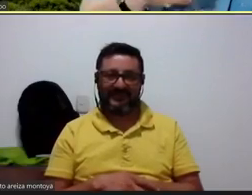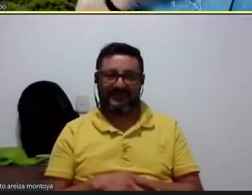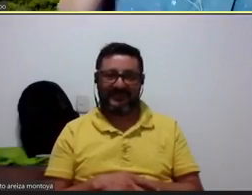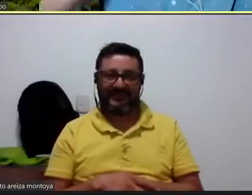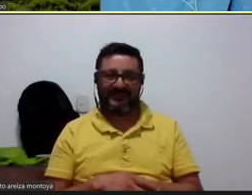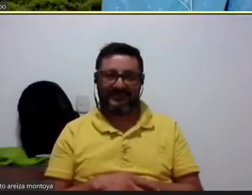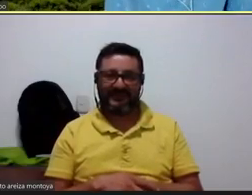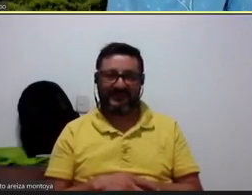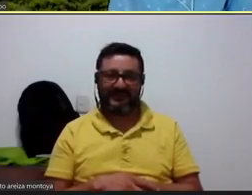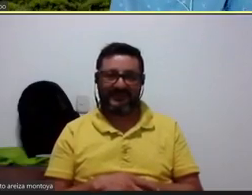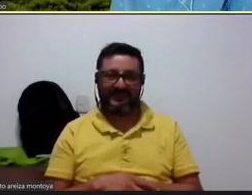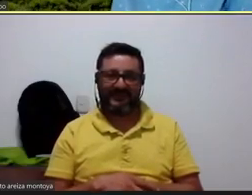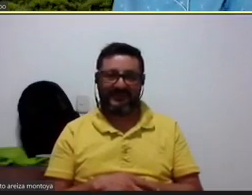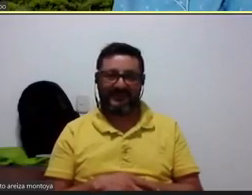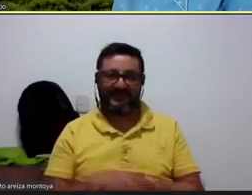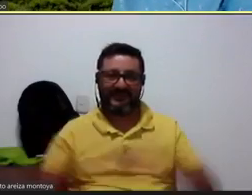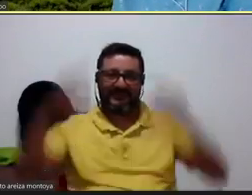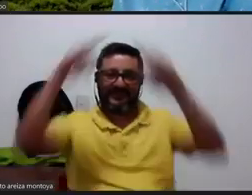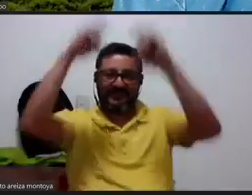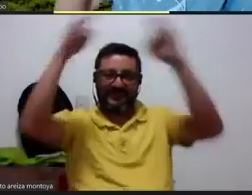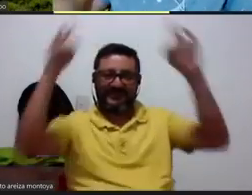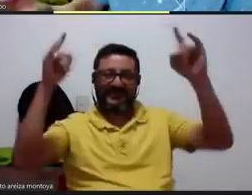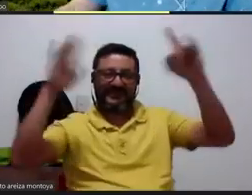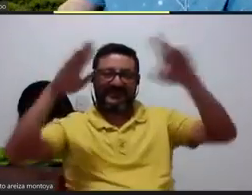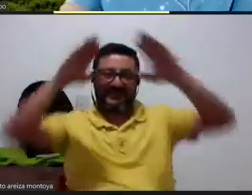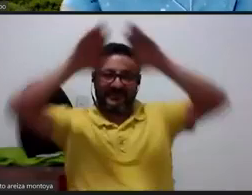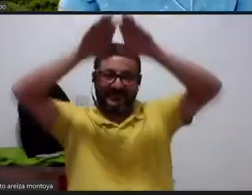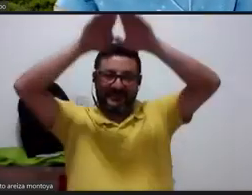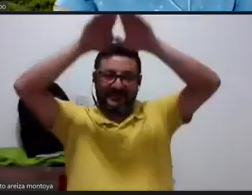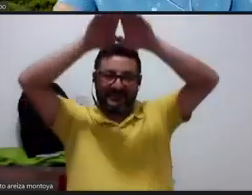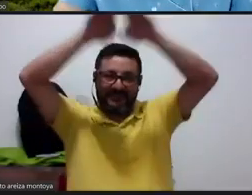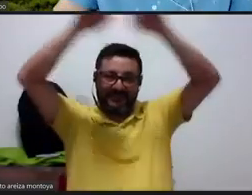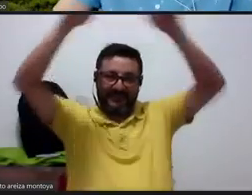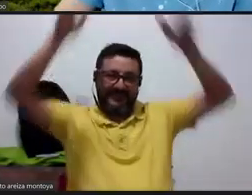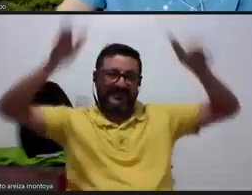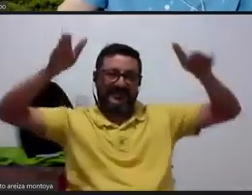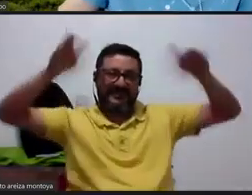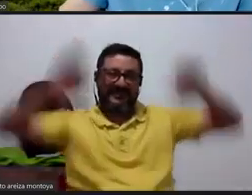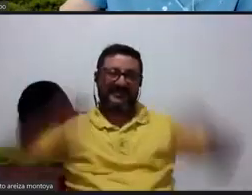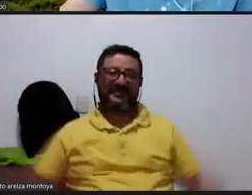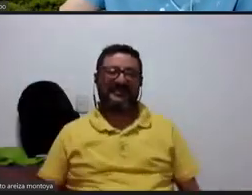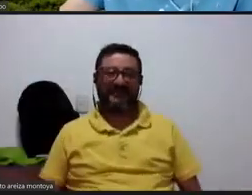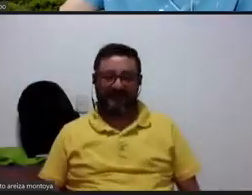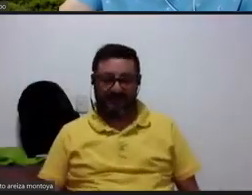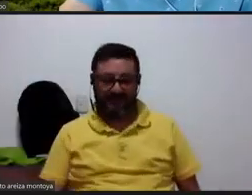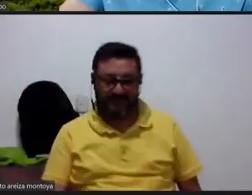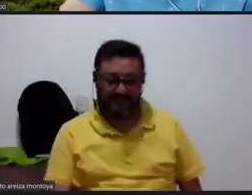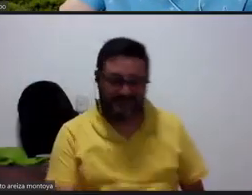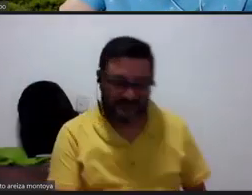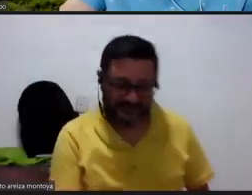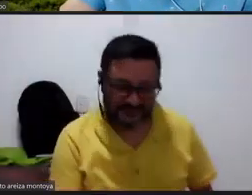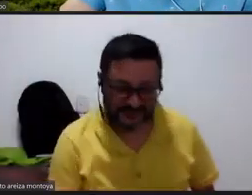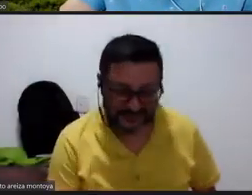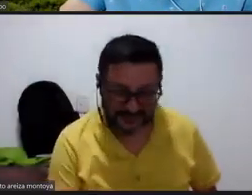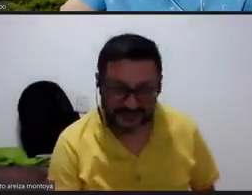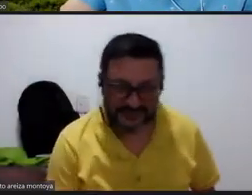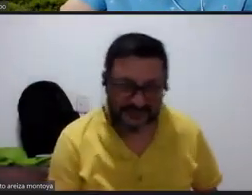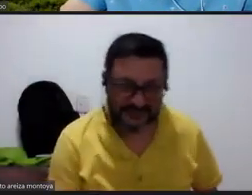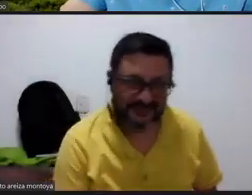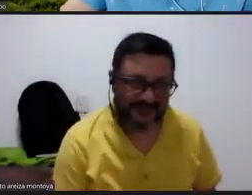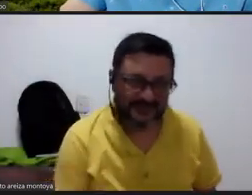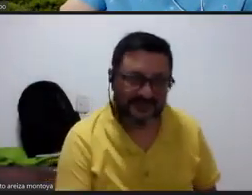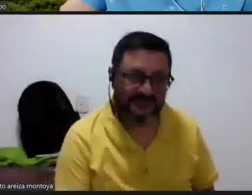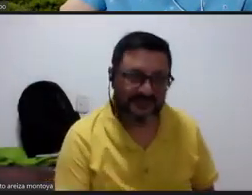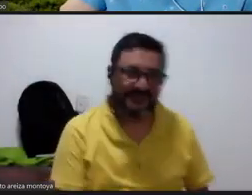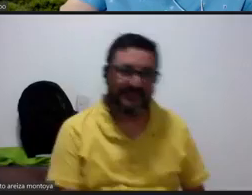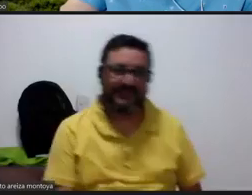falta en clavados para poderlo hacer, ¿no? Sí, no, en clavados que falta eso. Pues imagínate tener un centro acuático bien teso, mi madre,